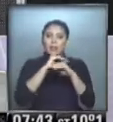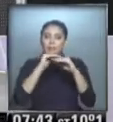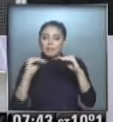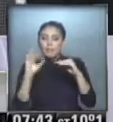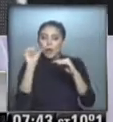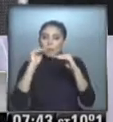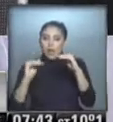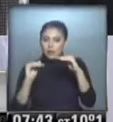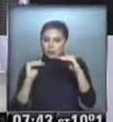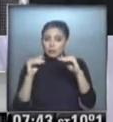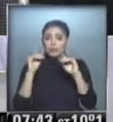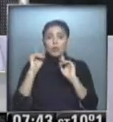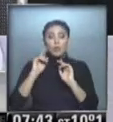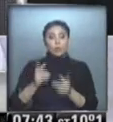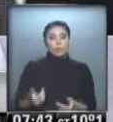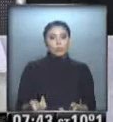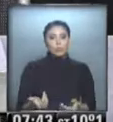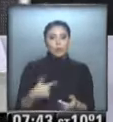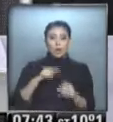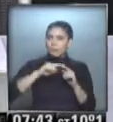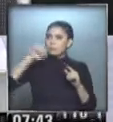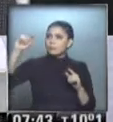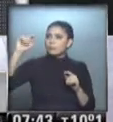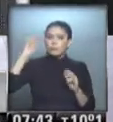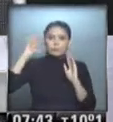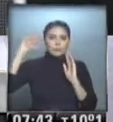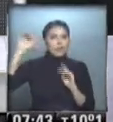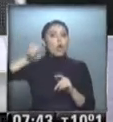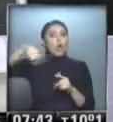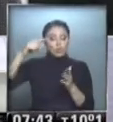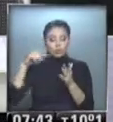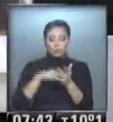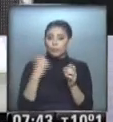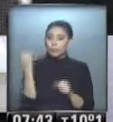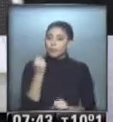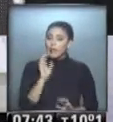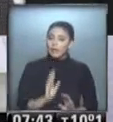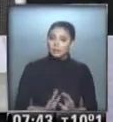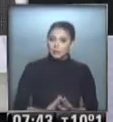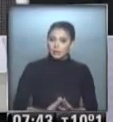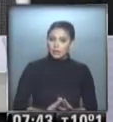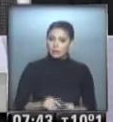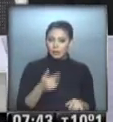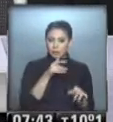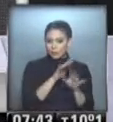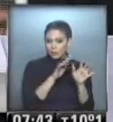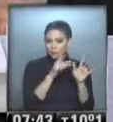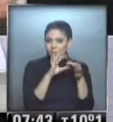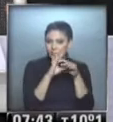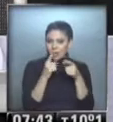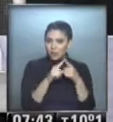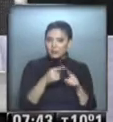sin embargo se ha fijado una meta alta el otro dato importante y que va en correlación con esto es